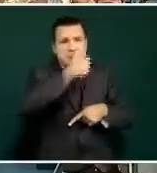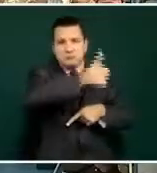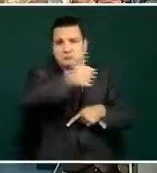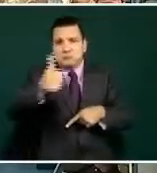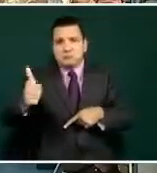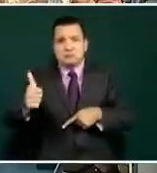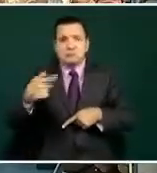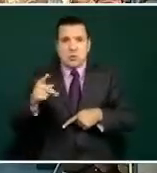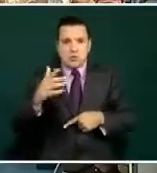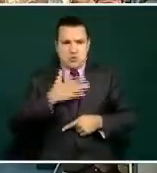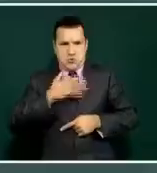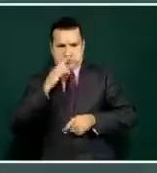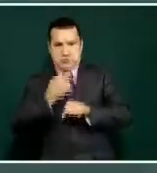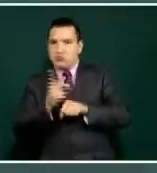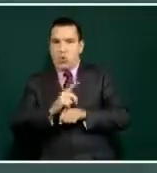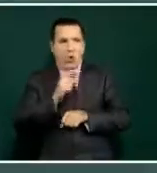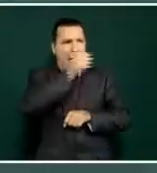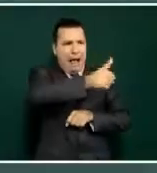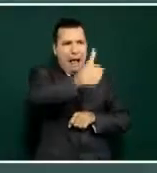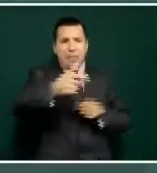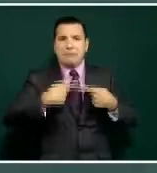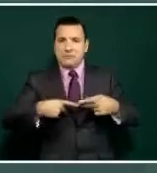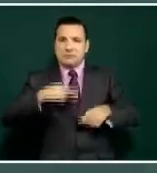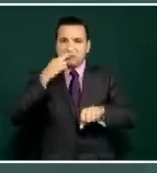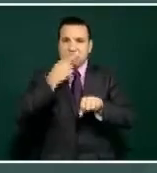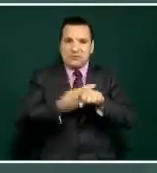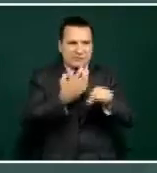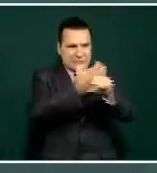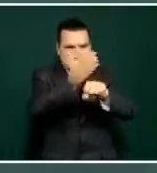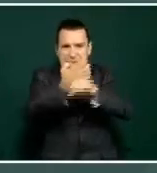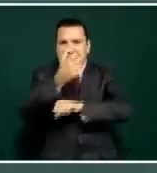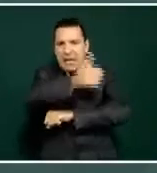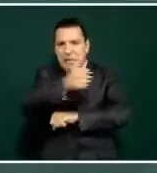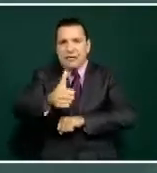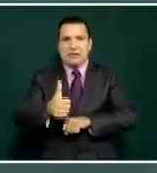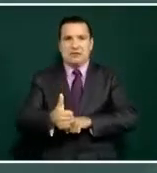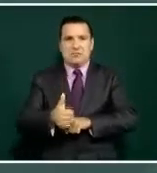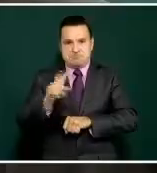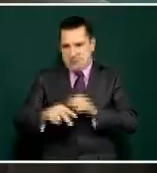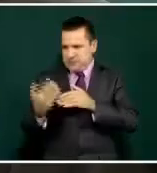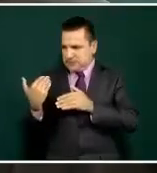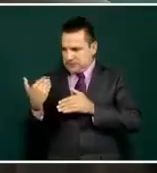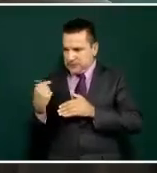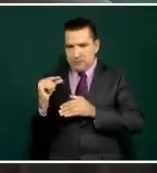de todos. Ahora, por ejemplo, se avanzó mucho